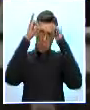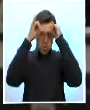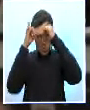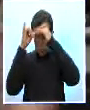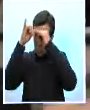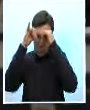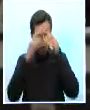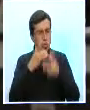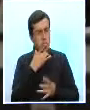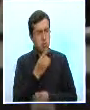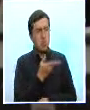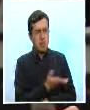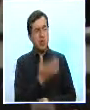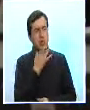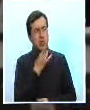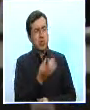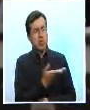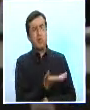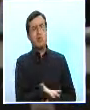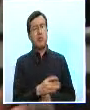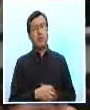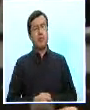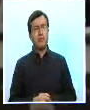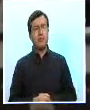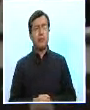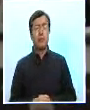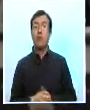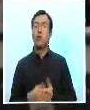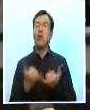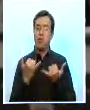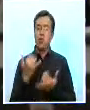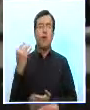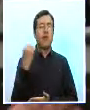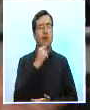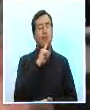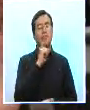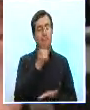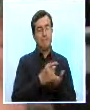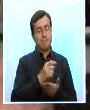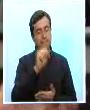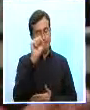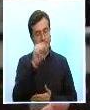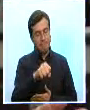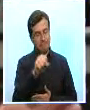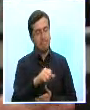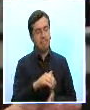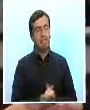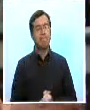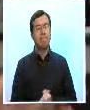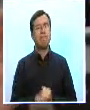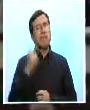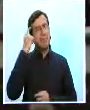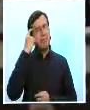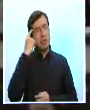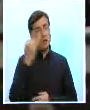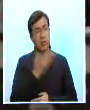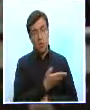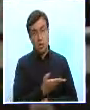este juego y muere como un honor pero ahora ya sabemos tanto más y yo pienso que esto